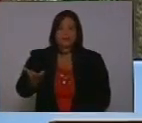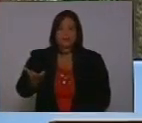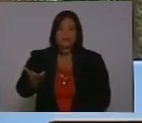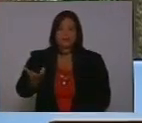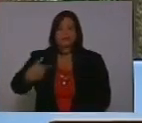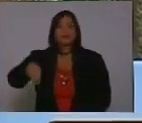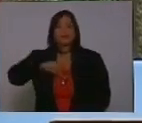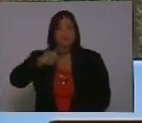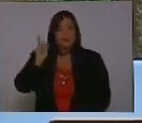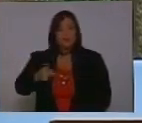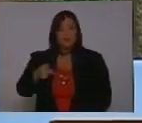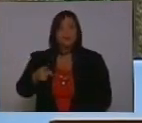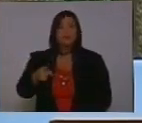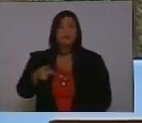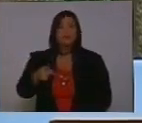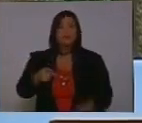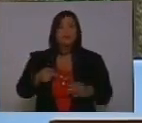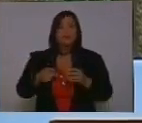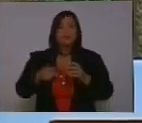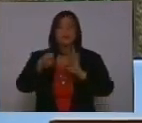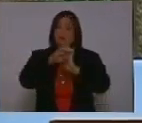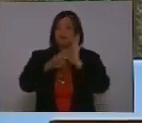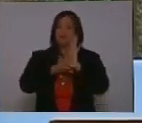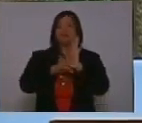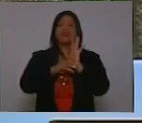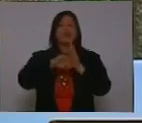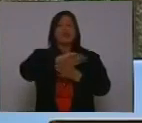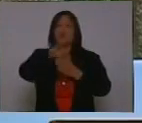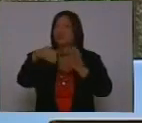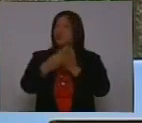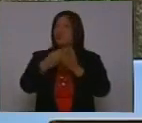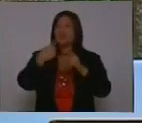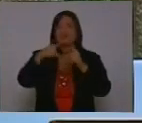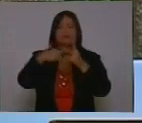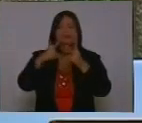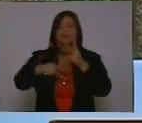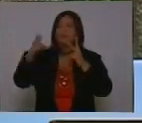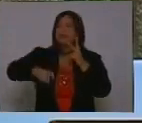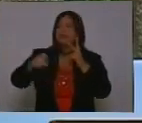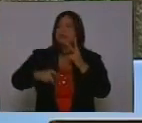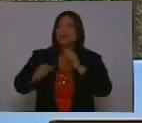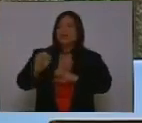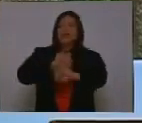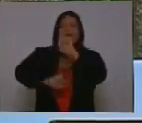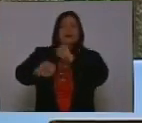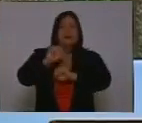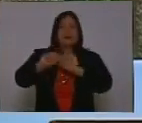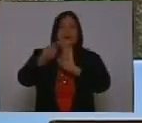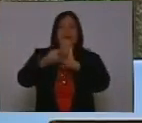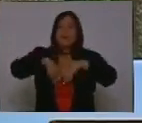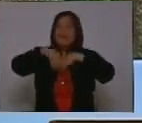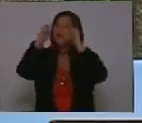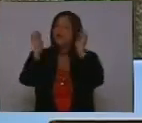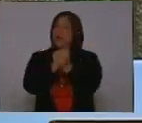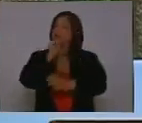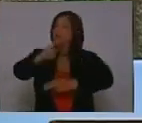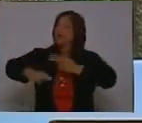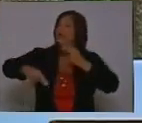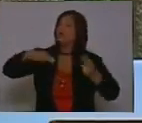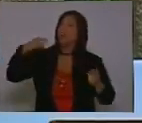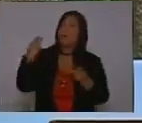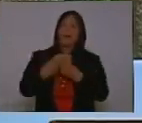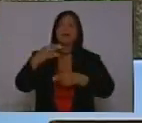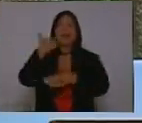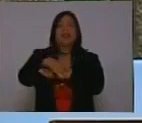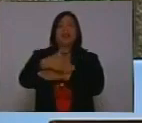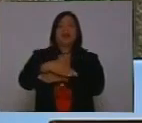debemos también constitucionalizar todas las figuras necesarias para prever esos niveles de violencia en la